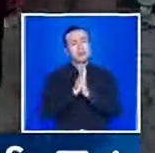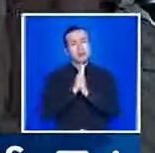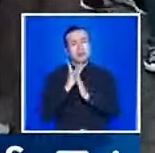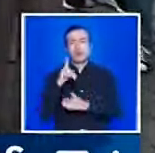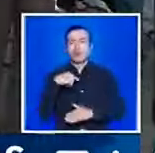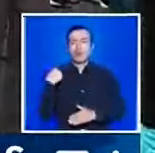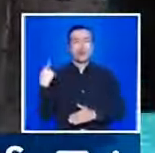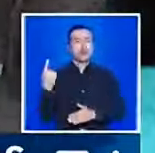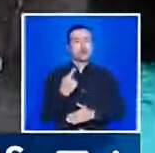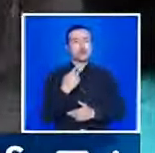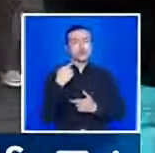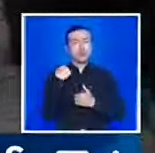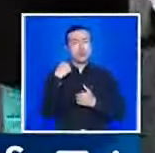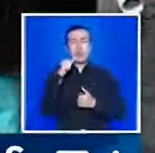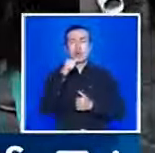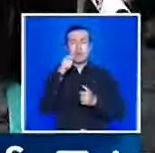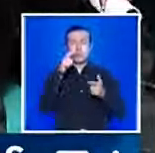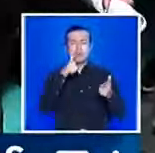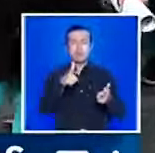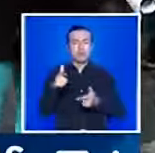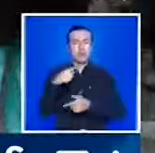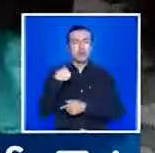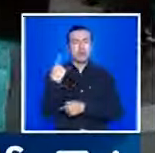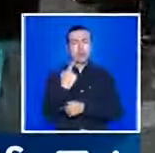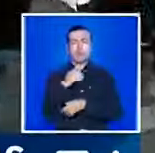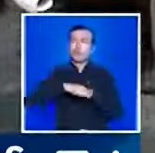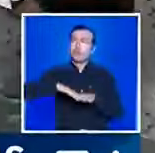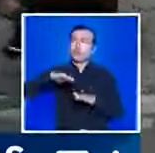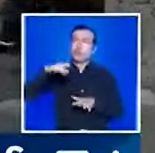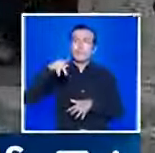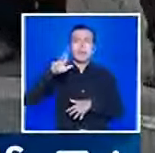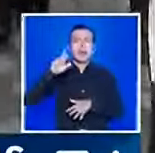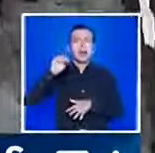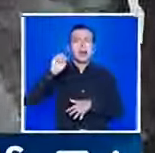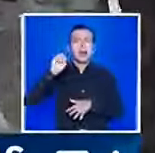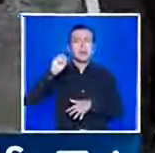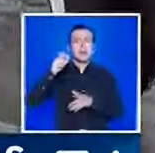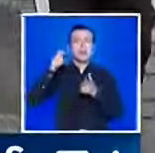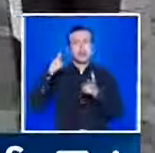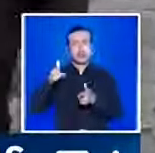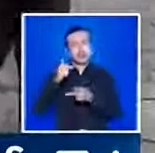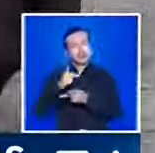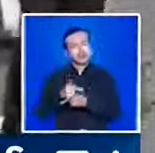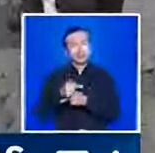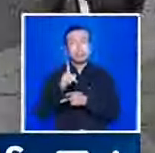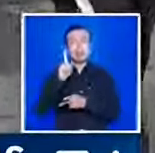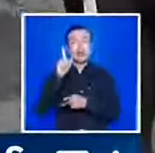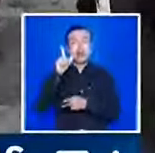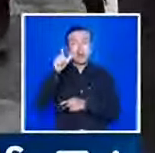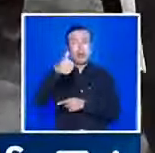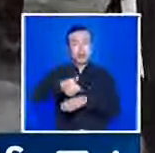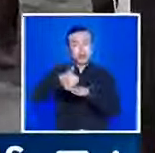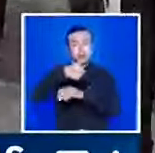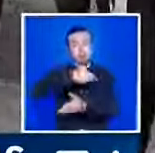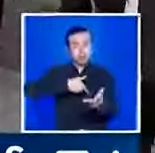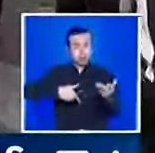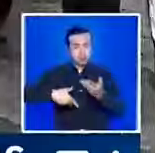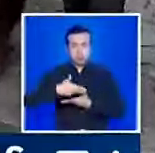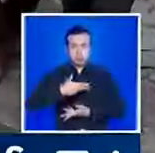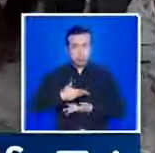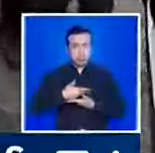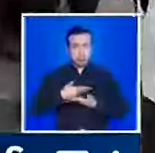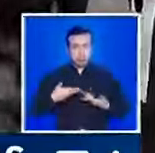los guardianes del agua, somos los guardianes de los páramos, pero también necesitamos que las autoridades sean recíprocas con Pintac. La